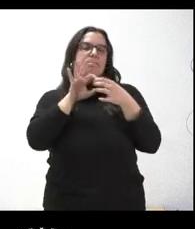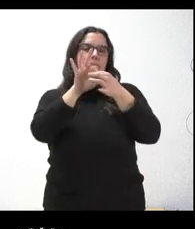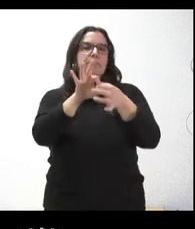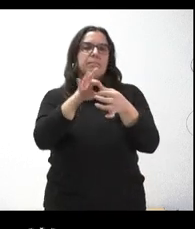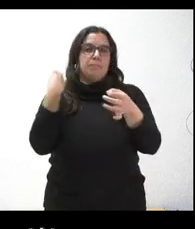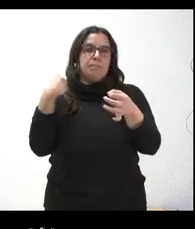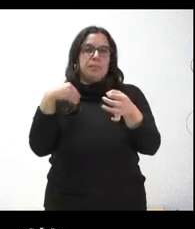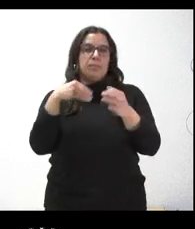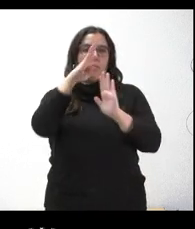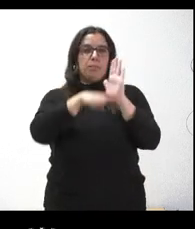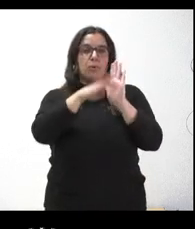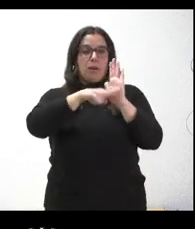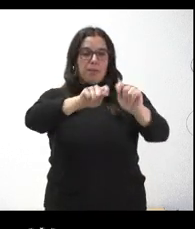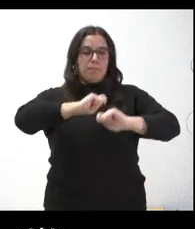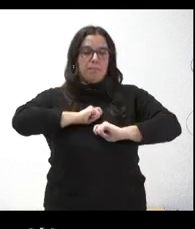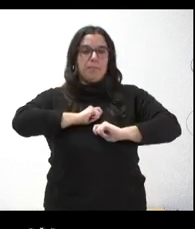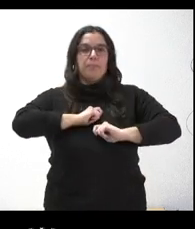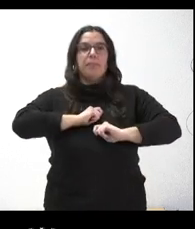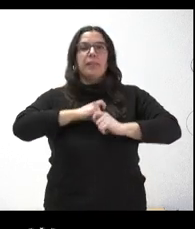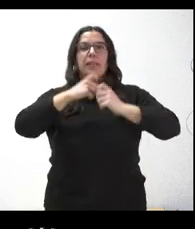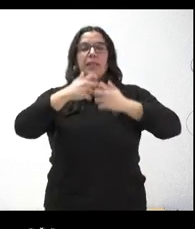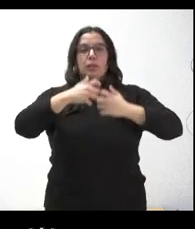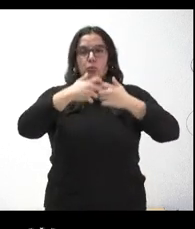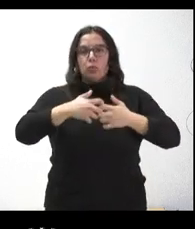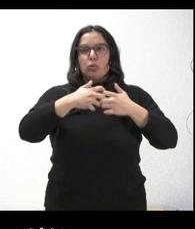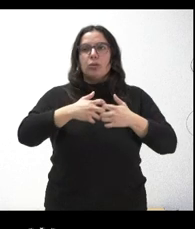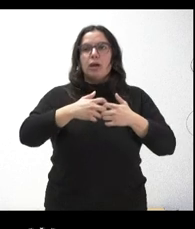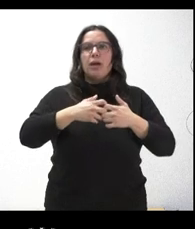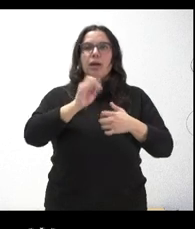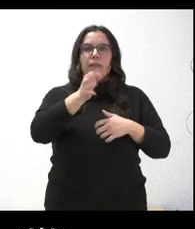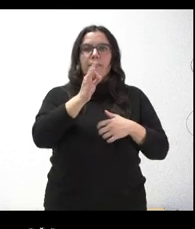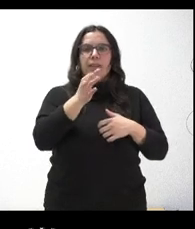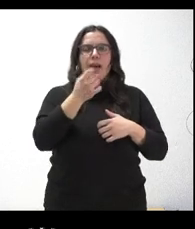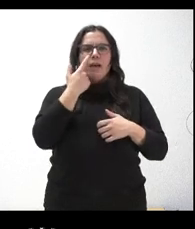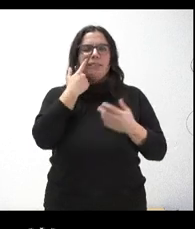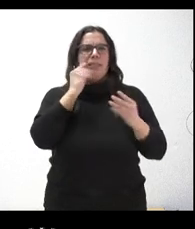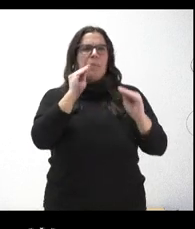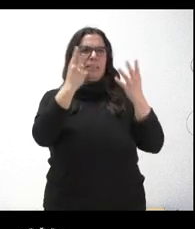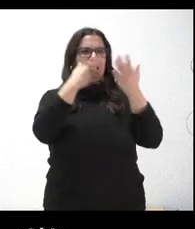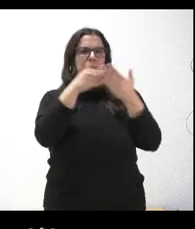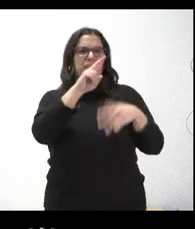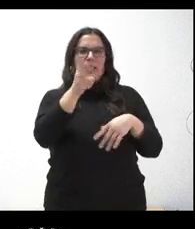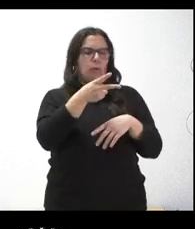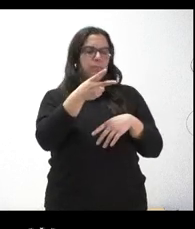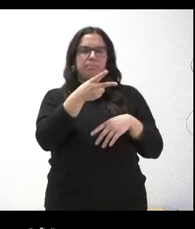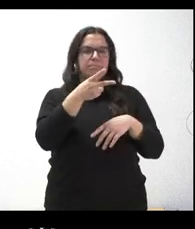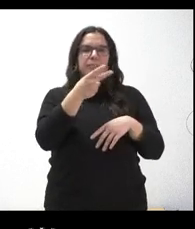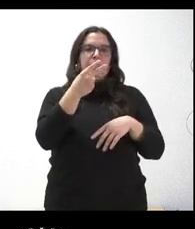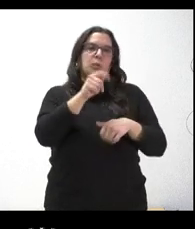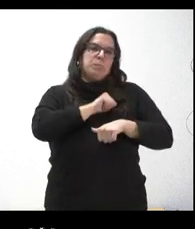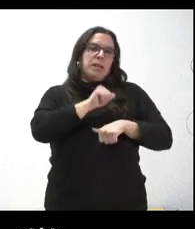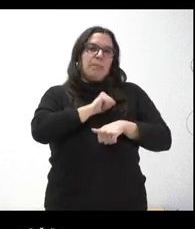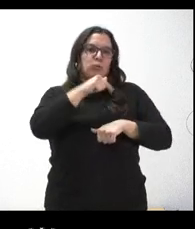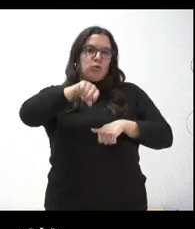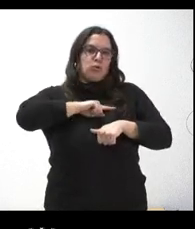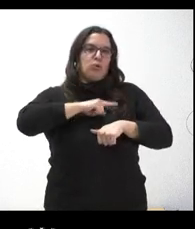el con el programa que se nos ha de industria que se nos ha comentado hoy de Montiel efectivamente llamaba la atención la cifra de 6 millones de euros y nada esperamos desde la provincia de